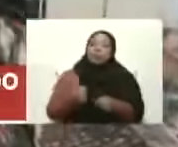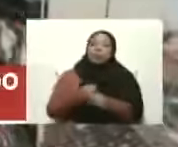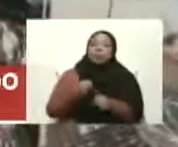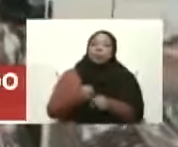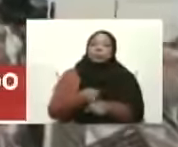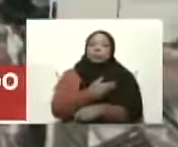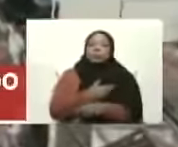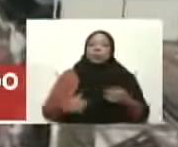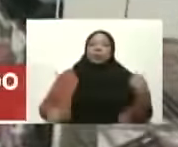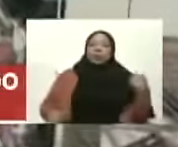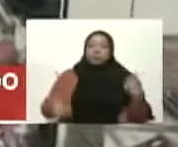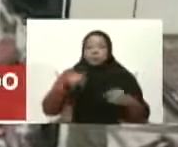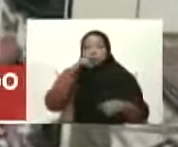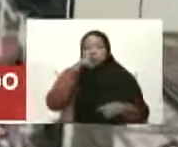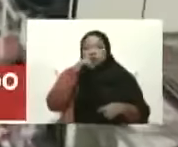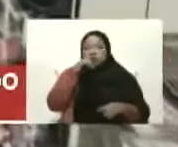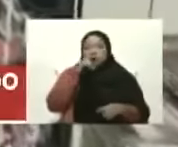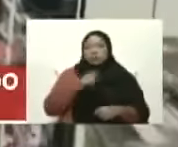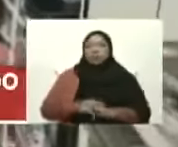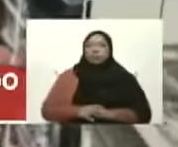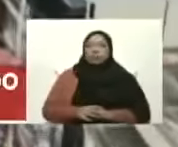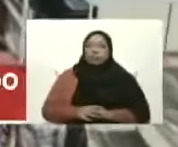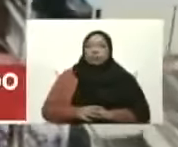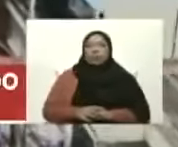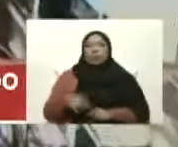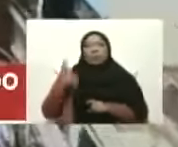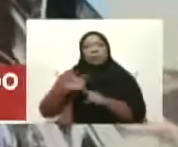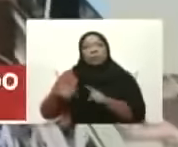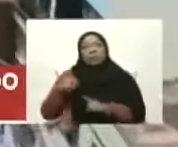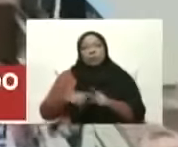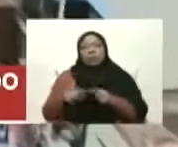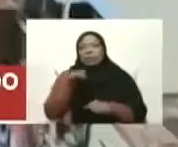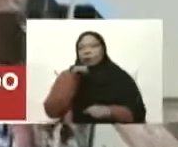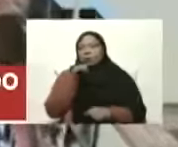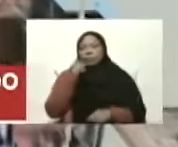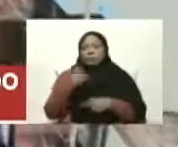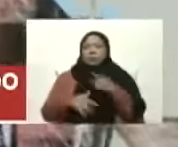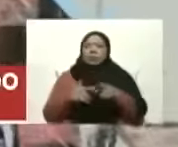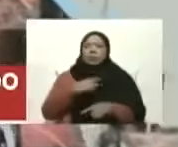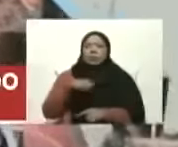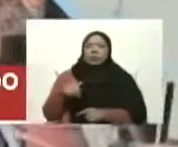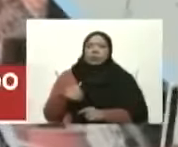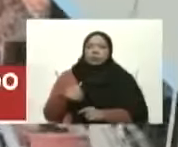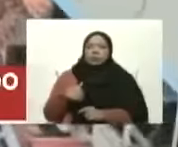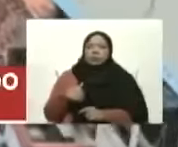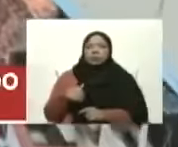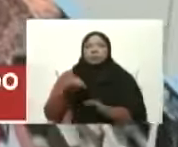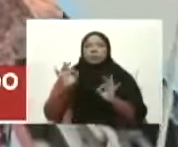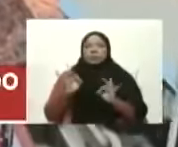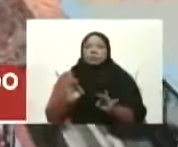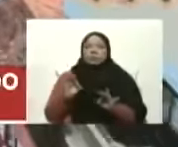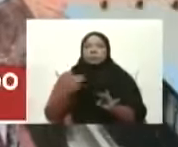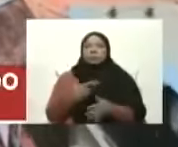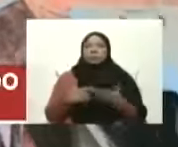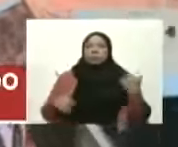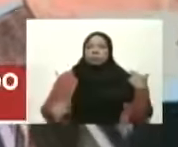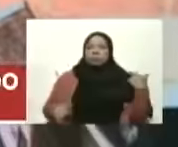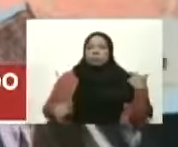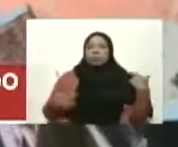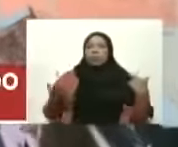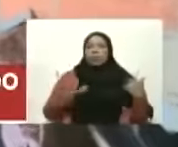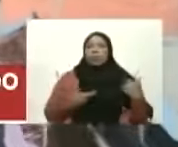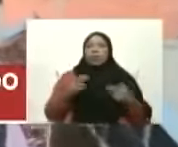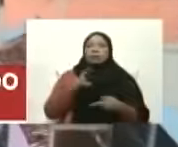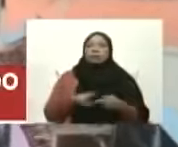al presidente Nicolás Maduro en sus diversas batallas y tiene que ver porque ha sido el presidente que ha garantizado la